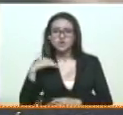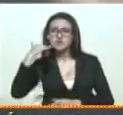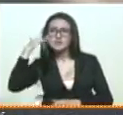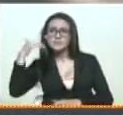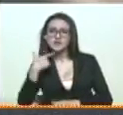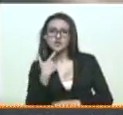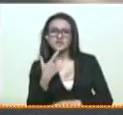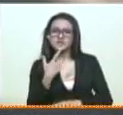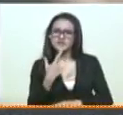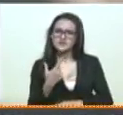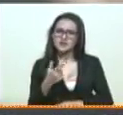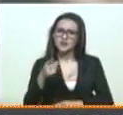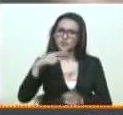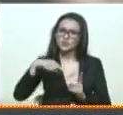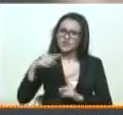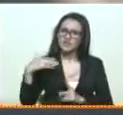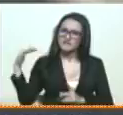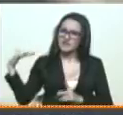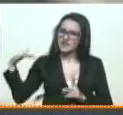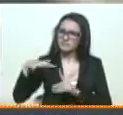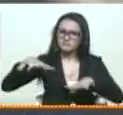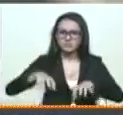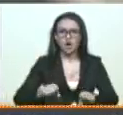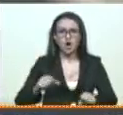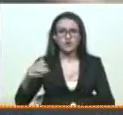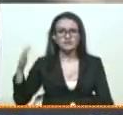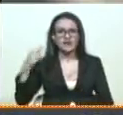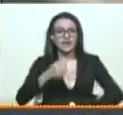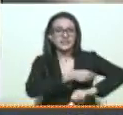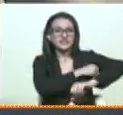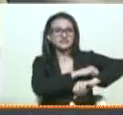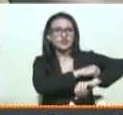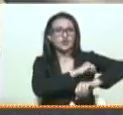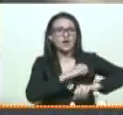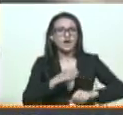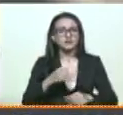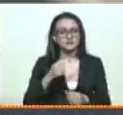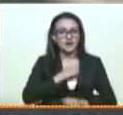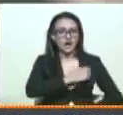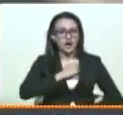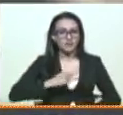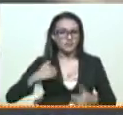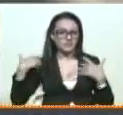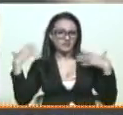dije, hermanos, si ustedes vienen a invadir, tráiganme desodorante y jabón para bañarme.